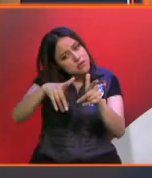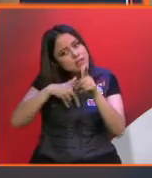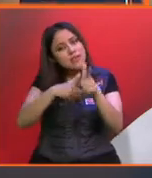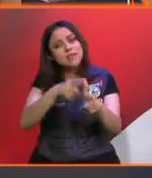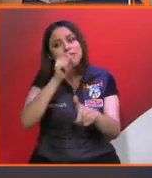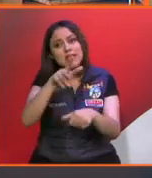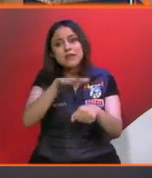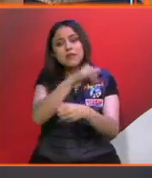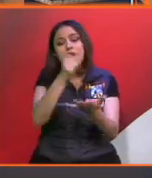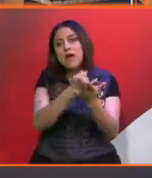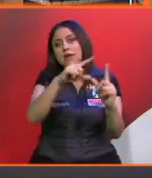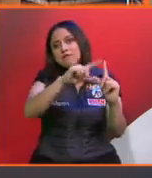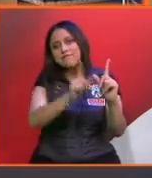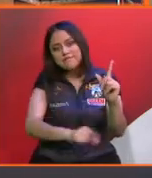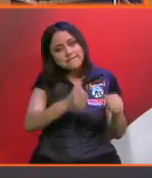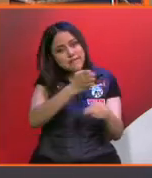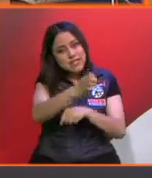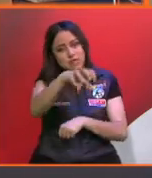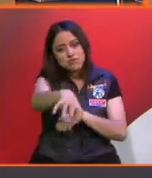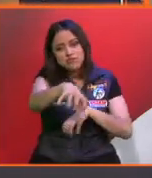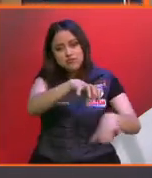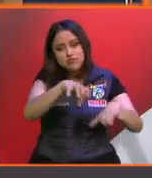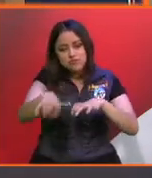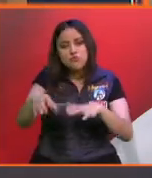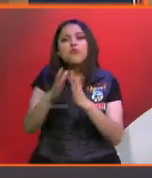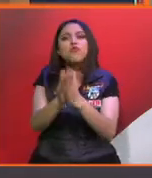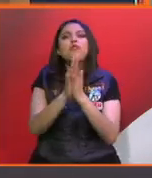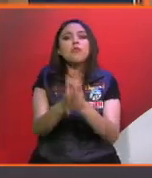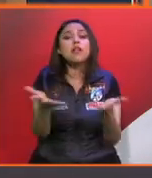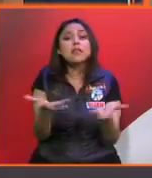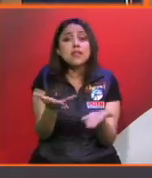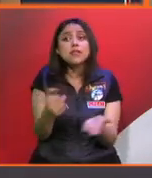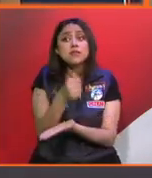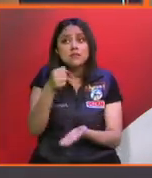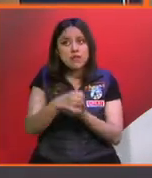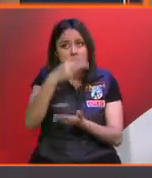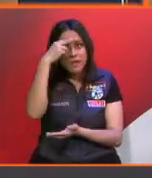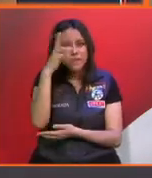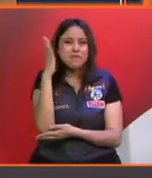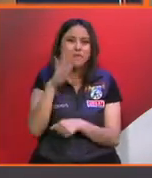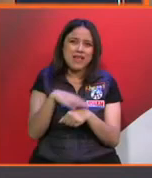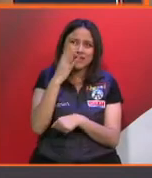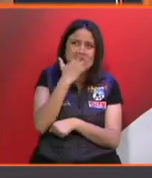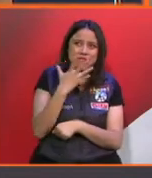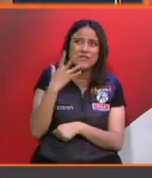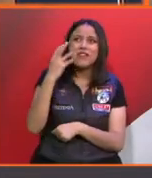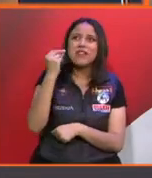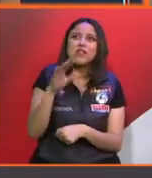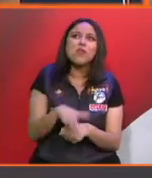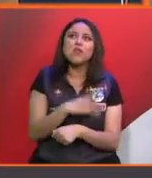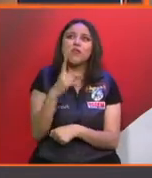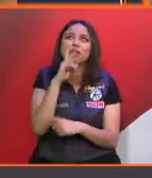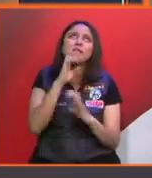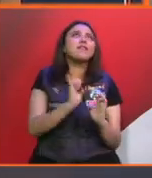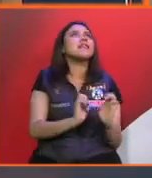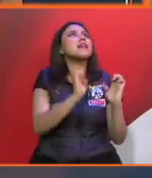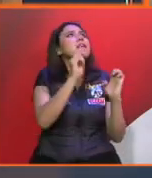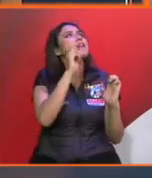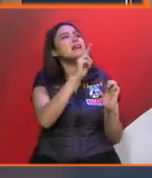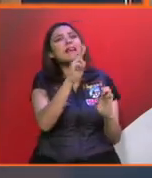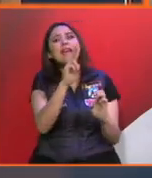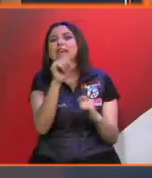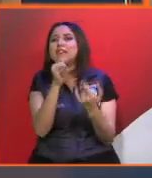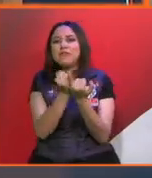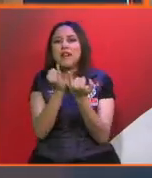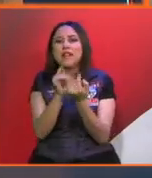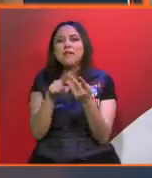todas las locales de la República, bien lo dices, no hay pretexto, solo por estar acá en la Ciudad de México pues aquí se ve más bonito porque ya sabes, está que la Villa Juguetón y